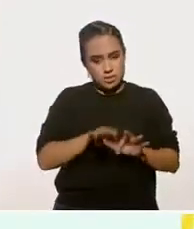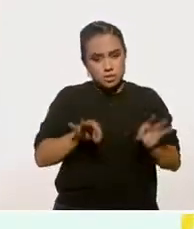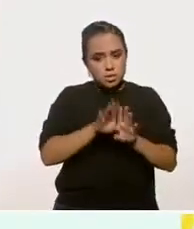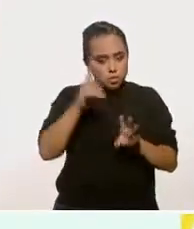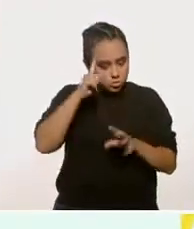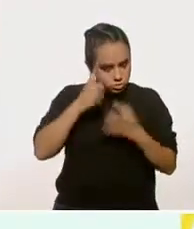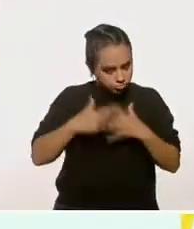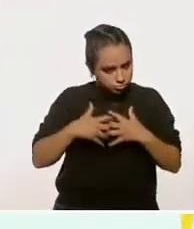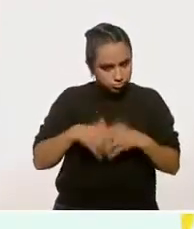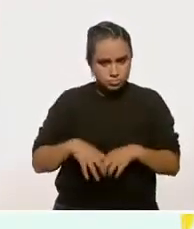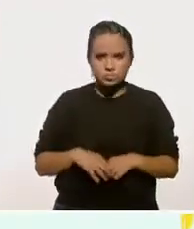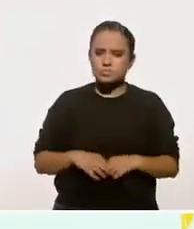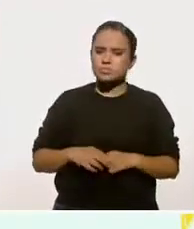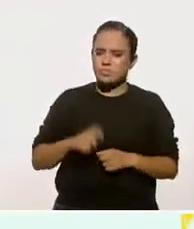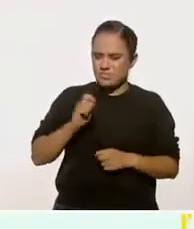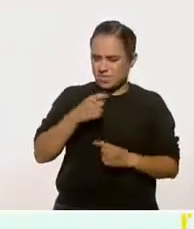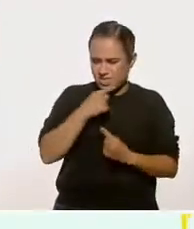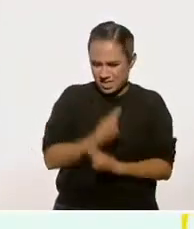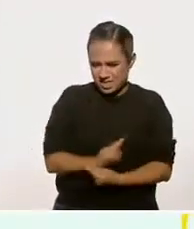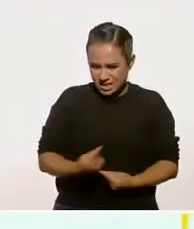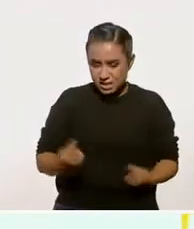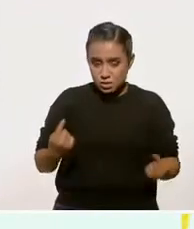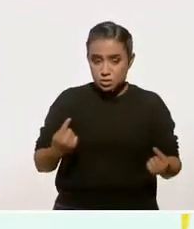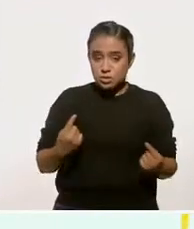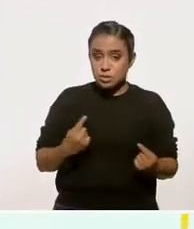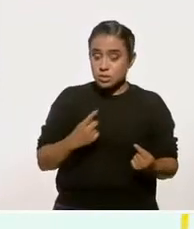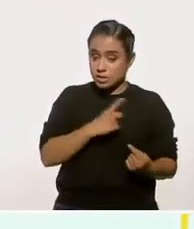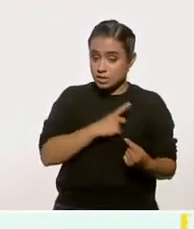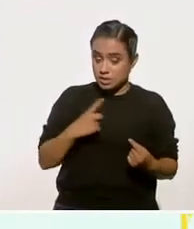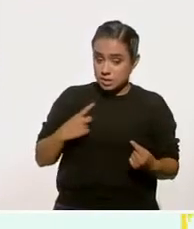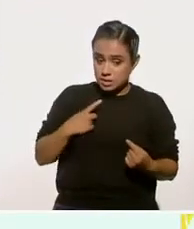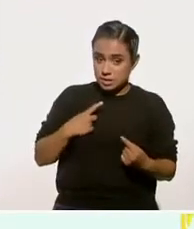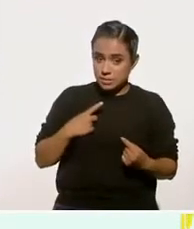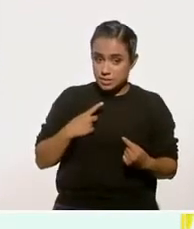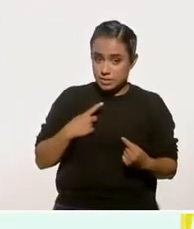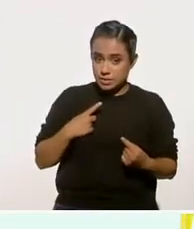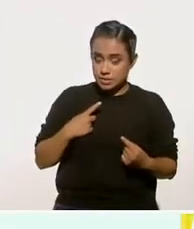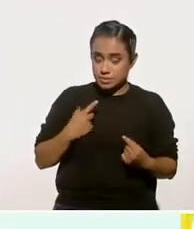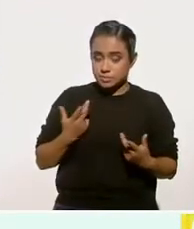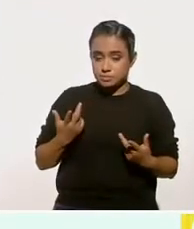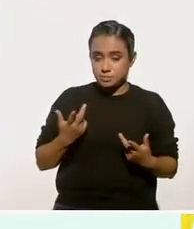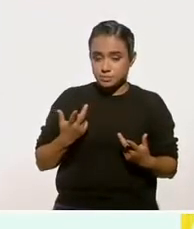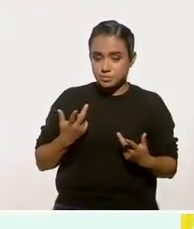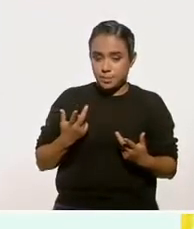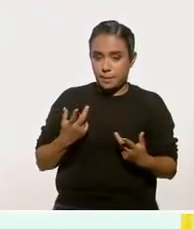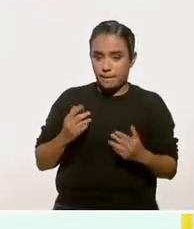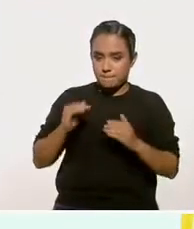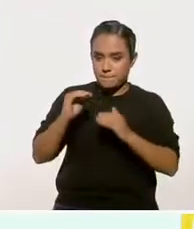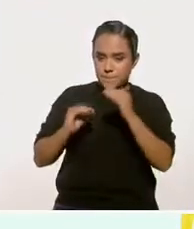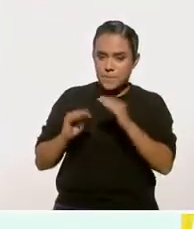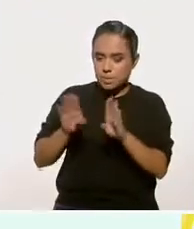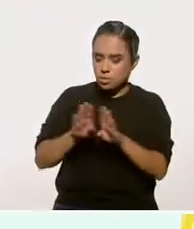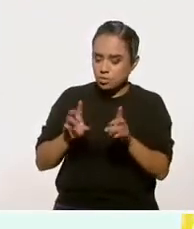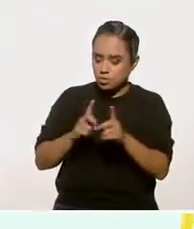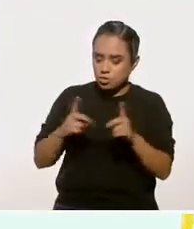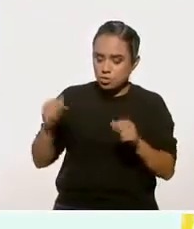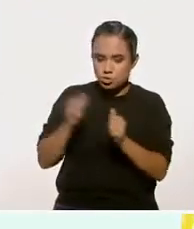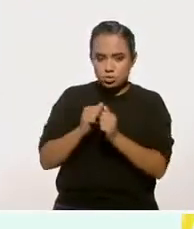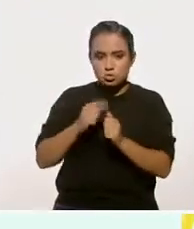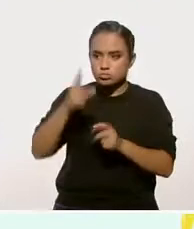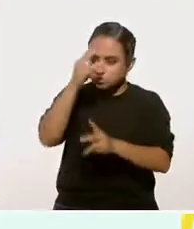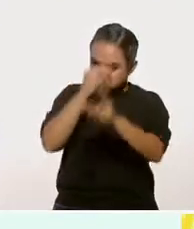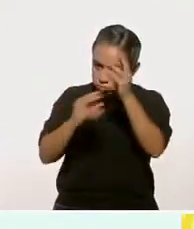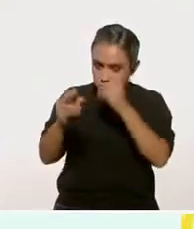mental. Hablando de la primera infancia, ¿tendría que haber una relación o tendrían que ir a la par el desarrollo cognitivo con